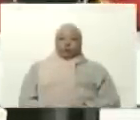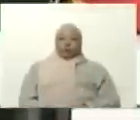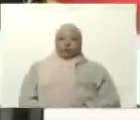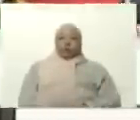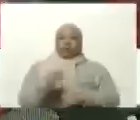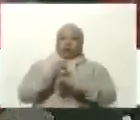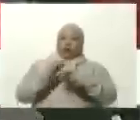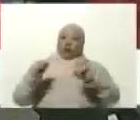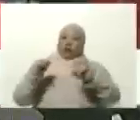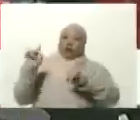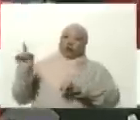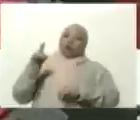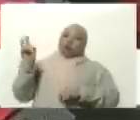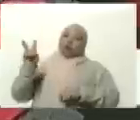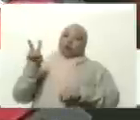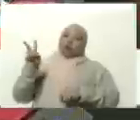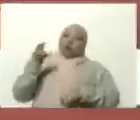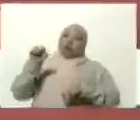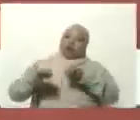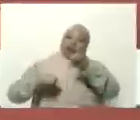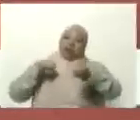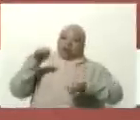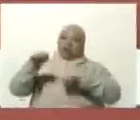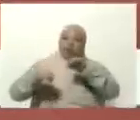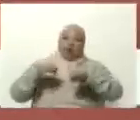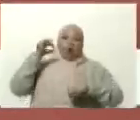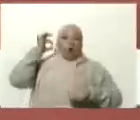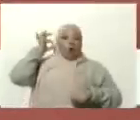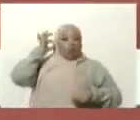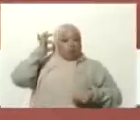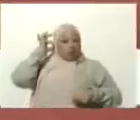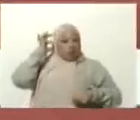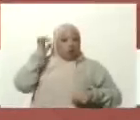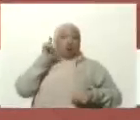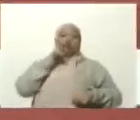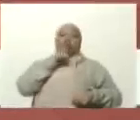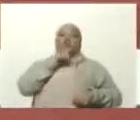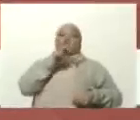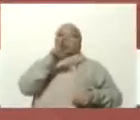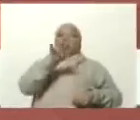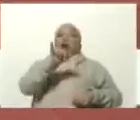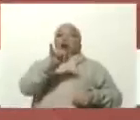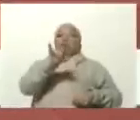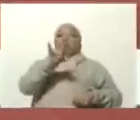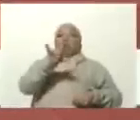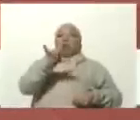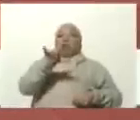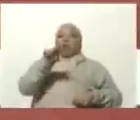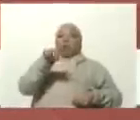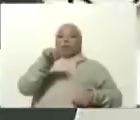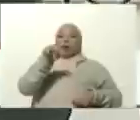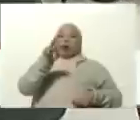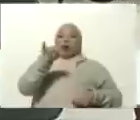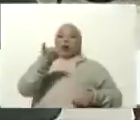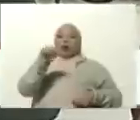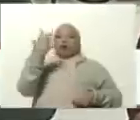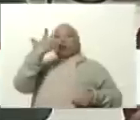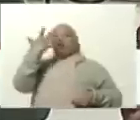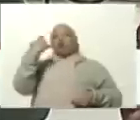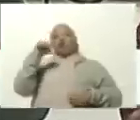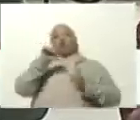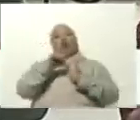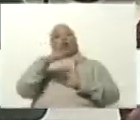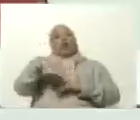Terminó la Vuelta a Venezuela ciclística femenina, ganó Wilmary Moreno. Wilmary es margariteño, ¿eh?